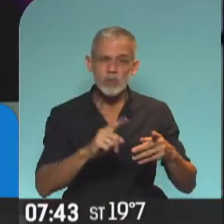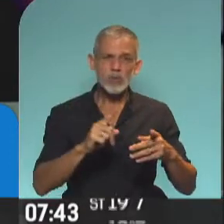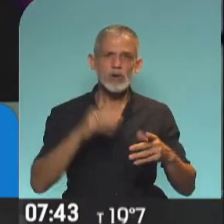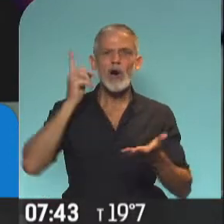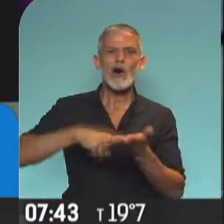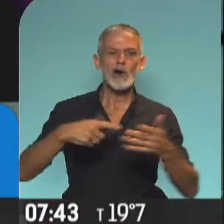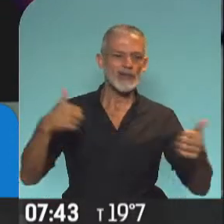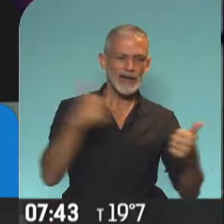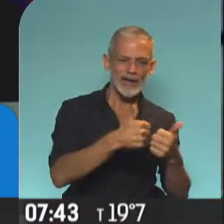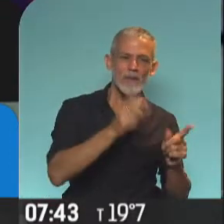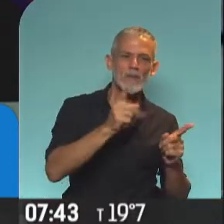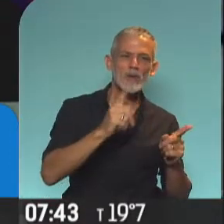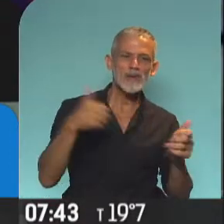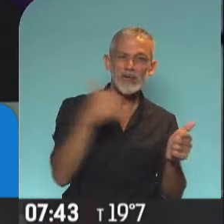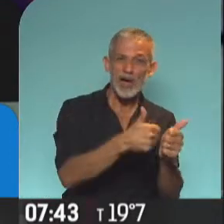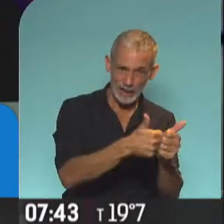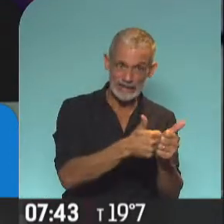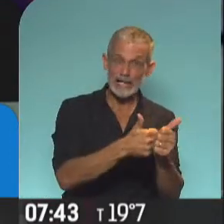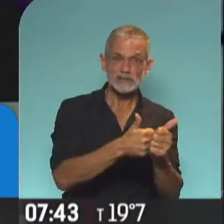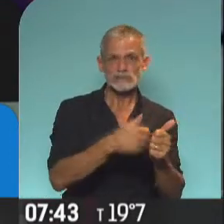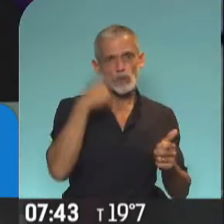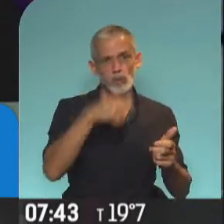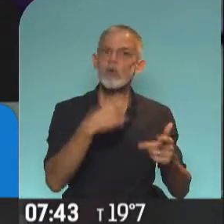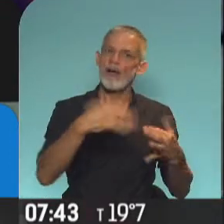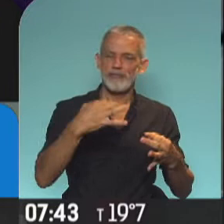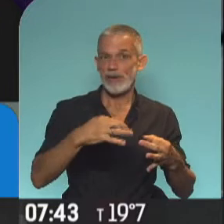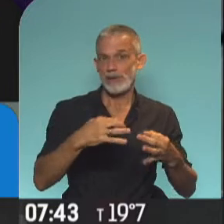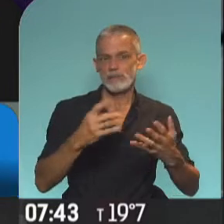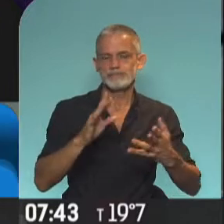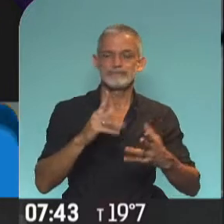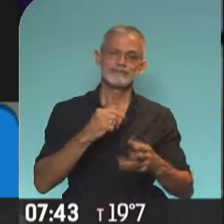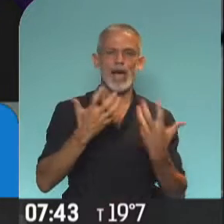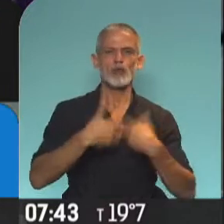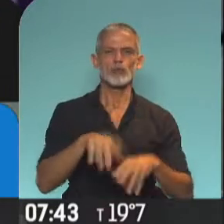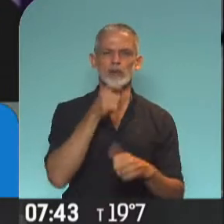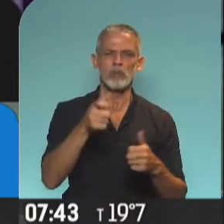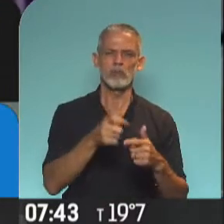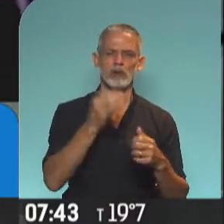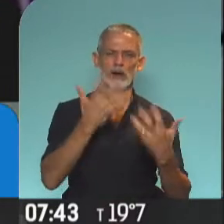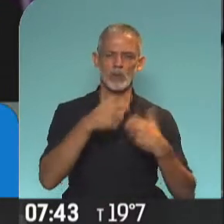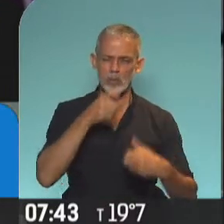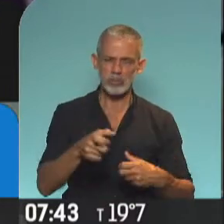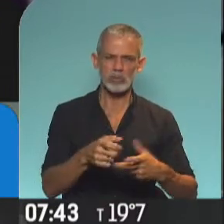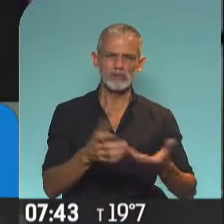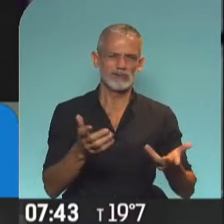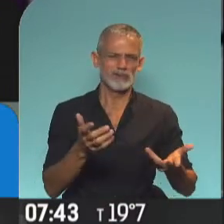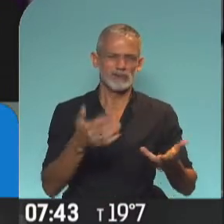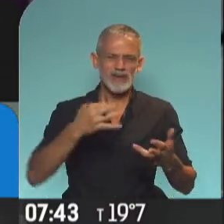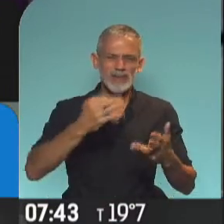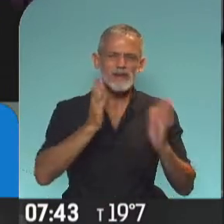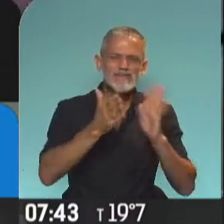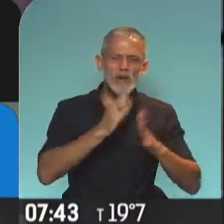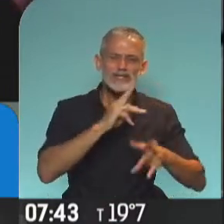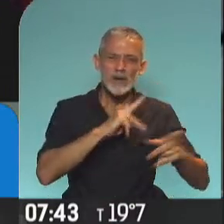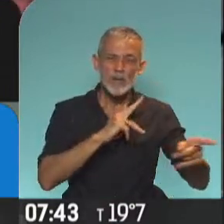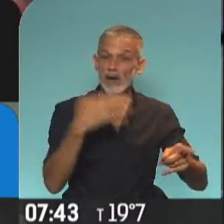tiene que ver con que la justicia está acostumbrada a dar respuestas automatizadas en los casos violencia contra las mujeres se necesitan respuestas